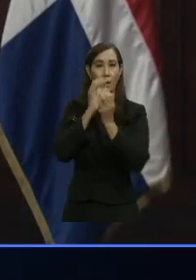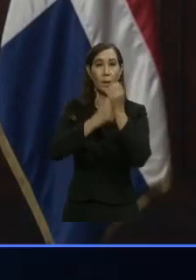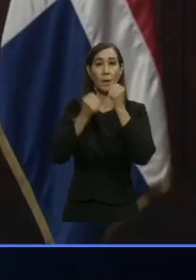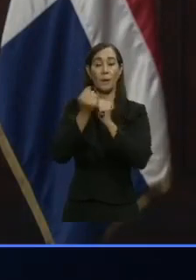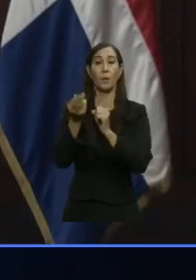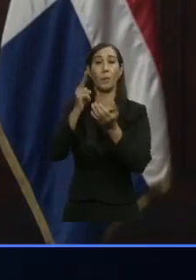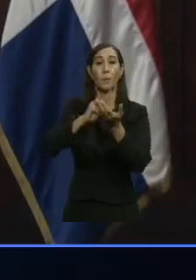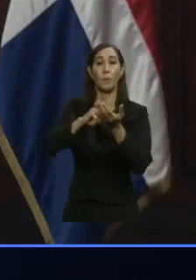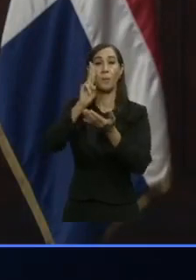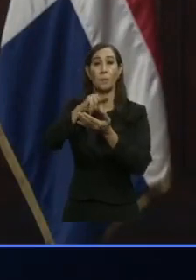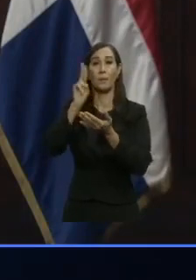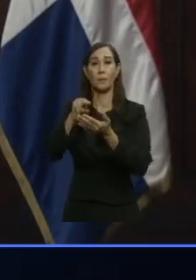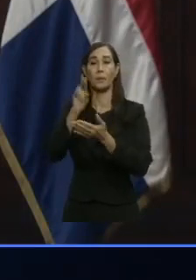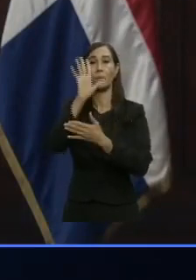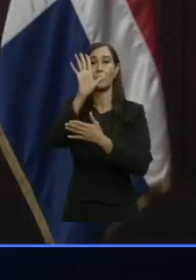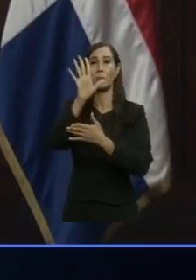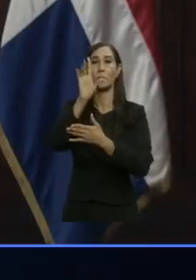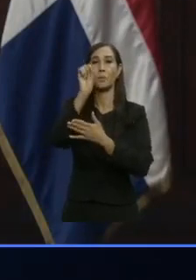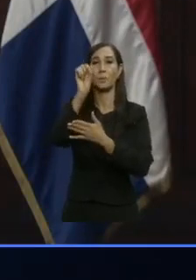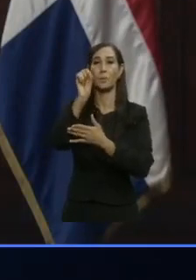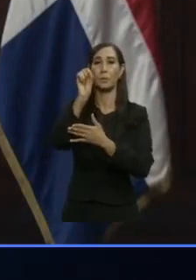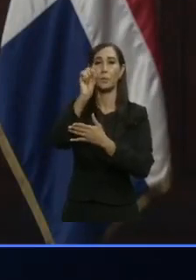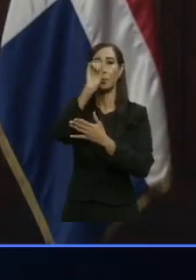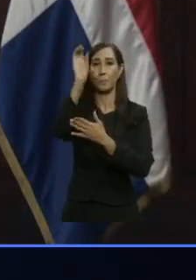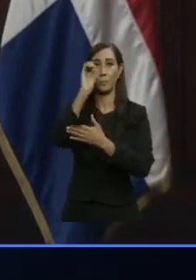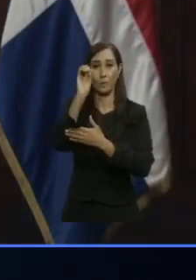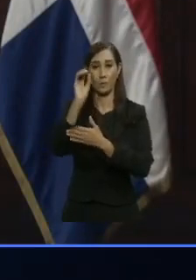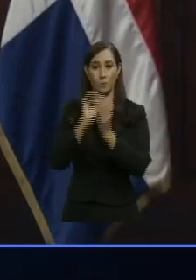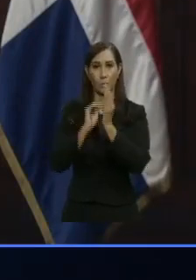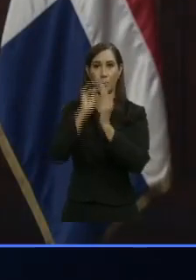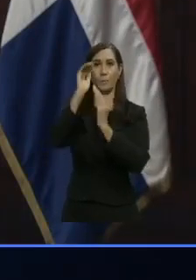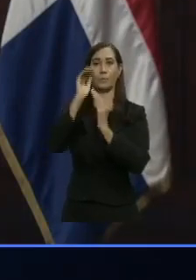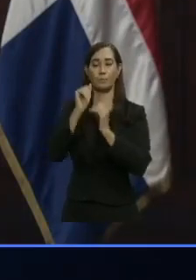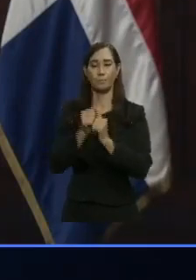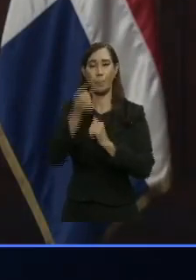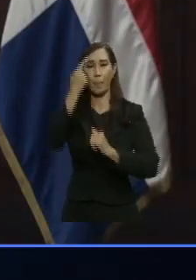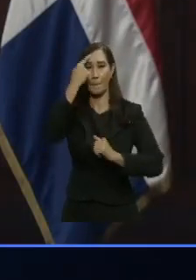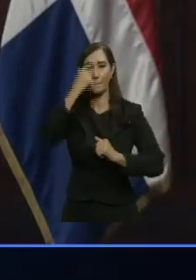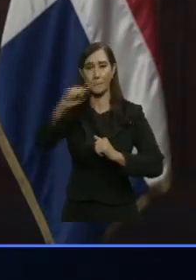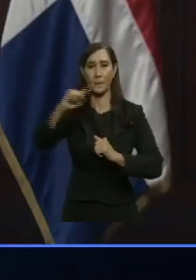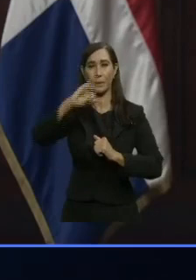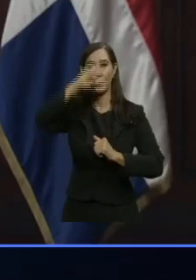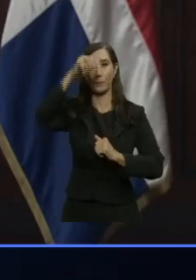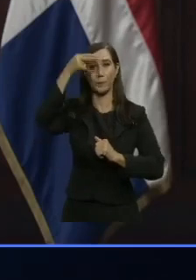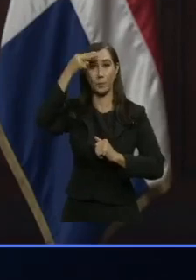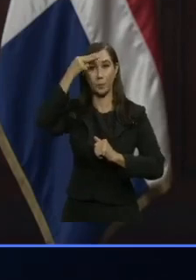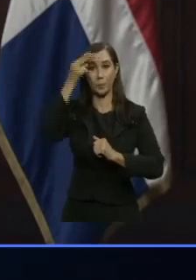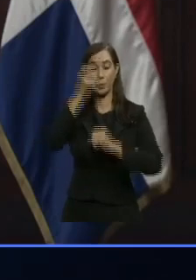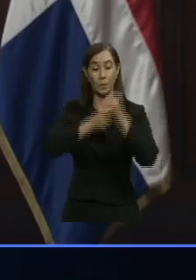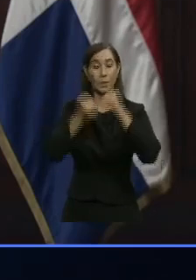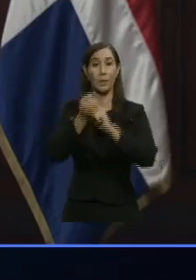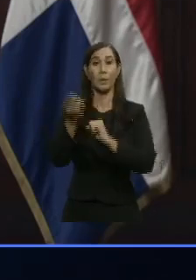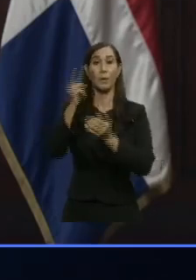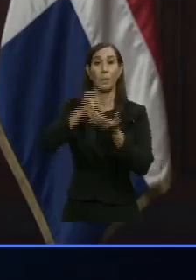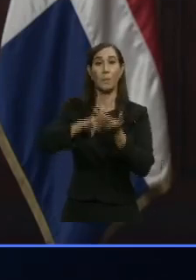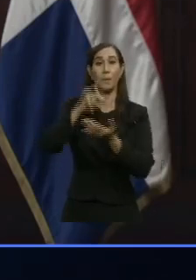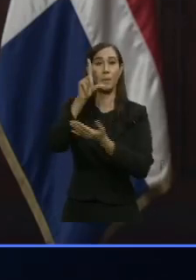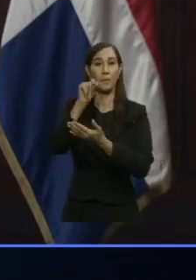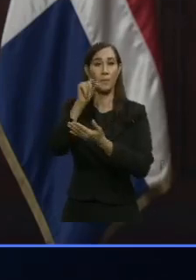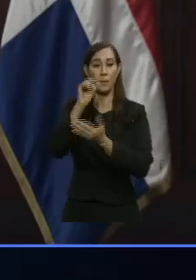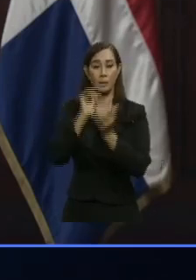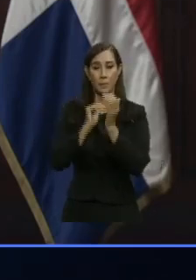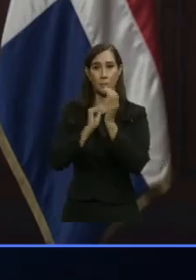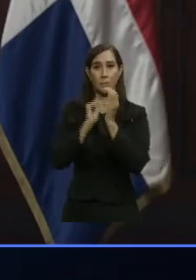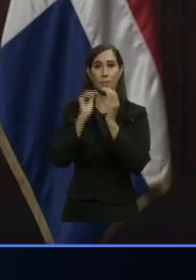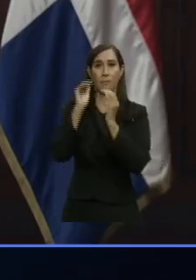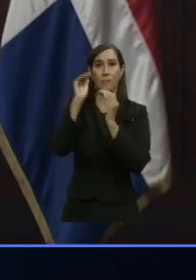esa parte del discurso de la oposición porque te está diciendo bueno pero yo estoy tomando las medidas pertinentes dentro dentro de lo que pueda hacer como mandatario de esta nación